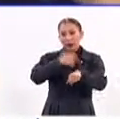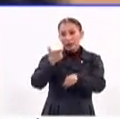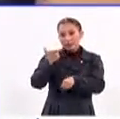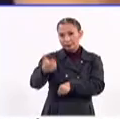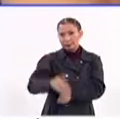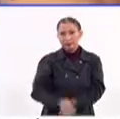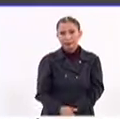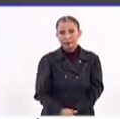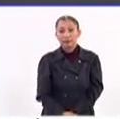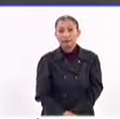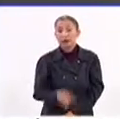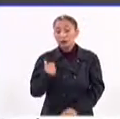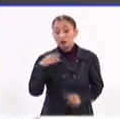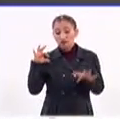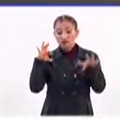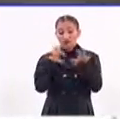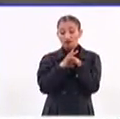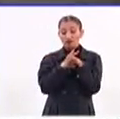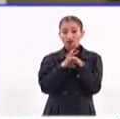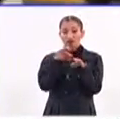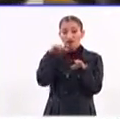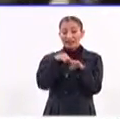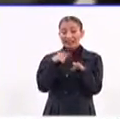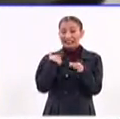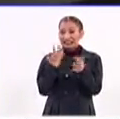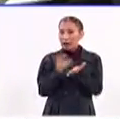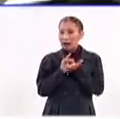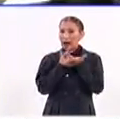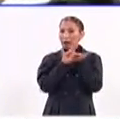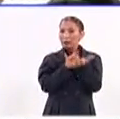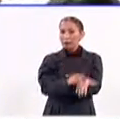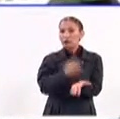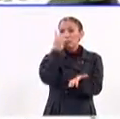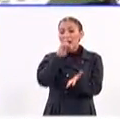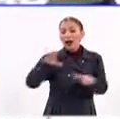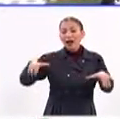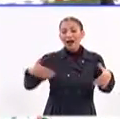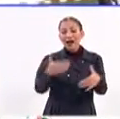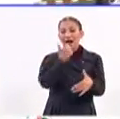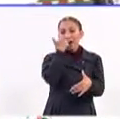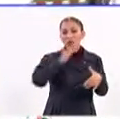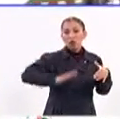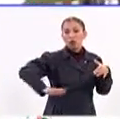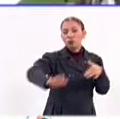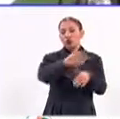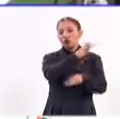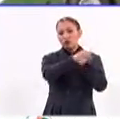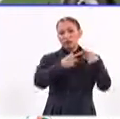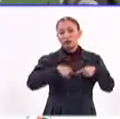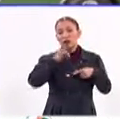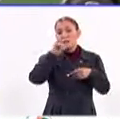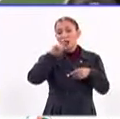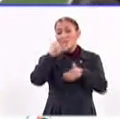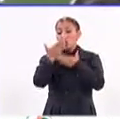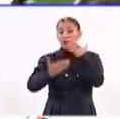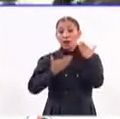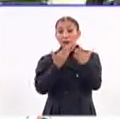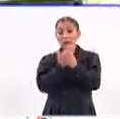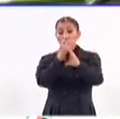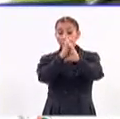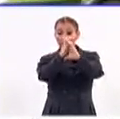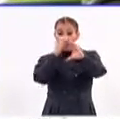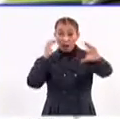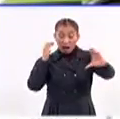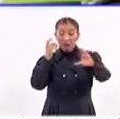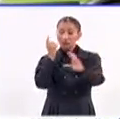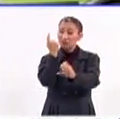y dinero. Nuestra alianza es un apoyo a la comunidad politécnica con un servicio de